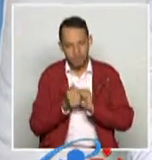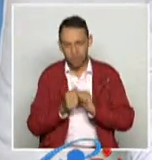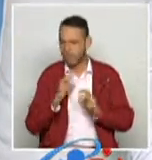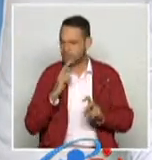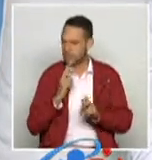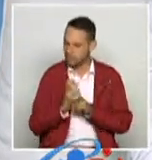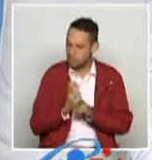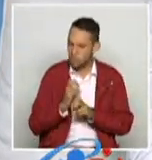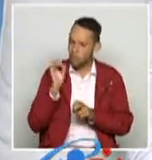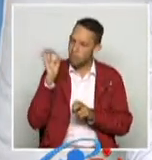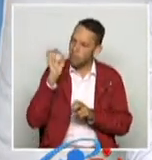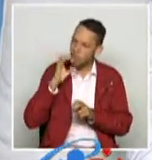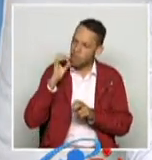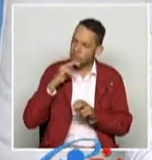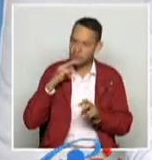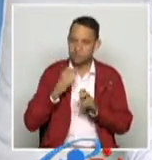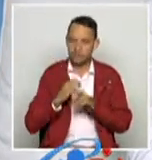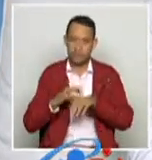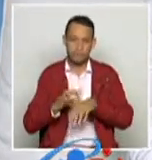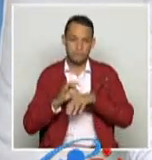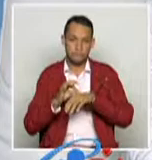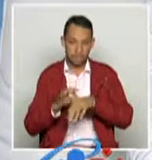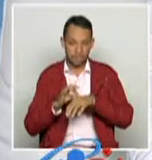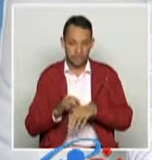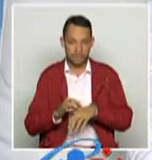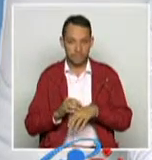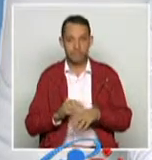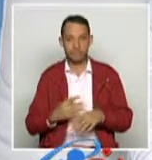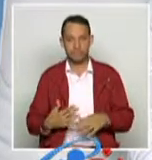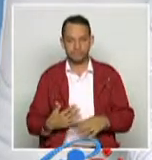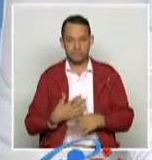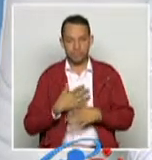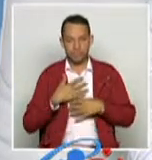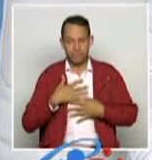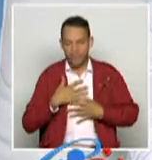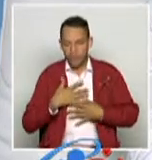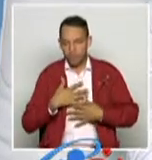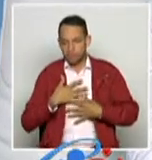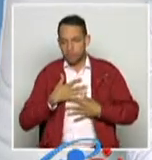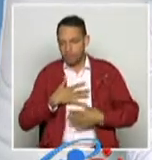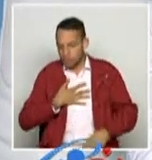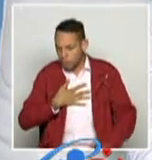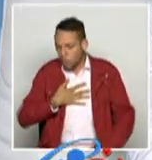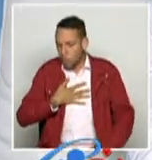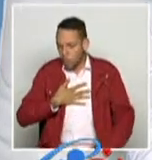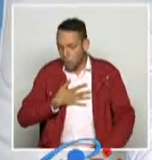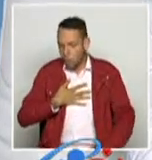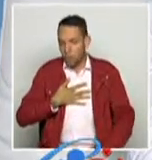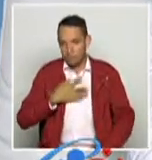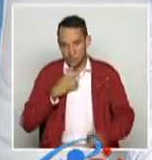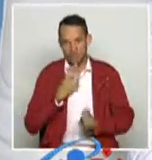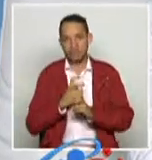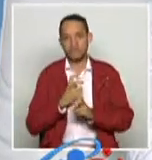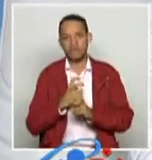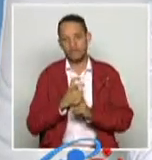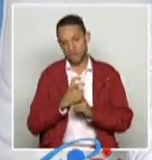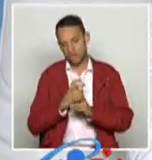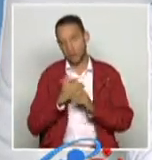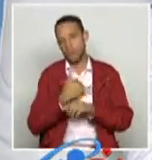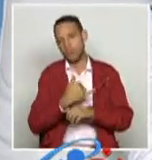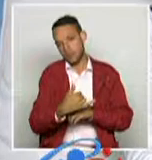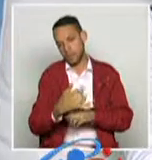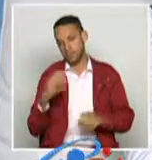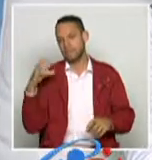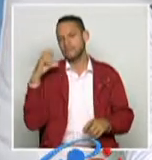coloración morada de su piel, infecciones respiratorias a repetición como una neumonía, que es la